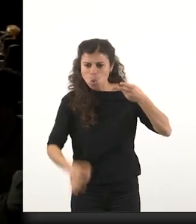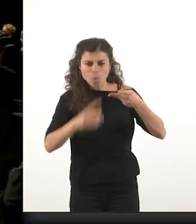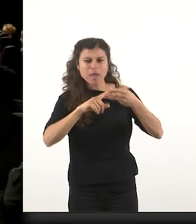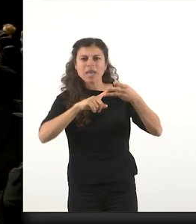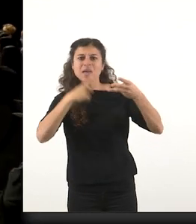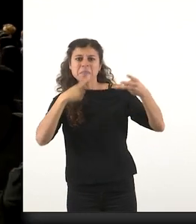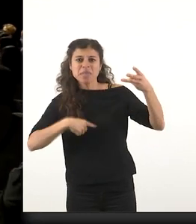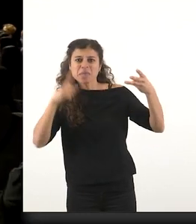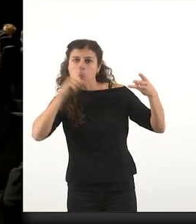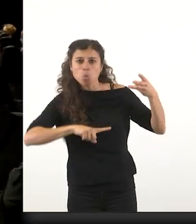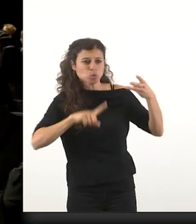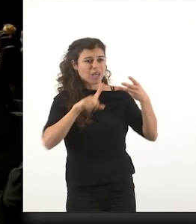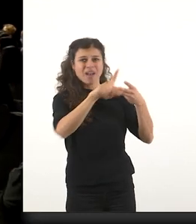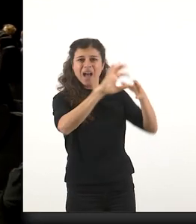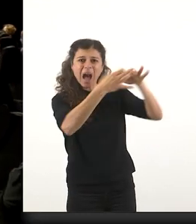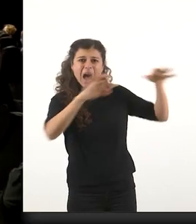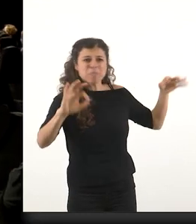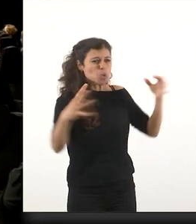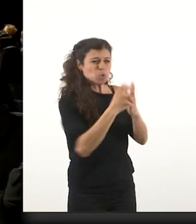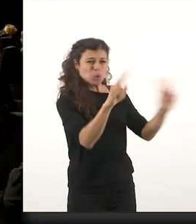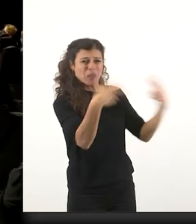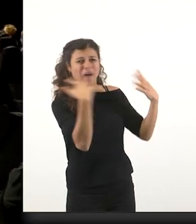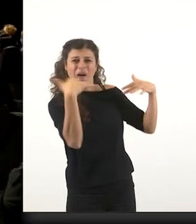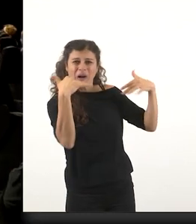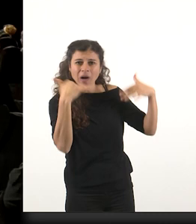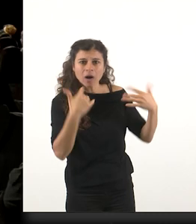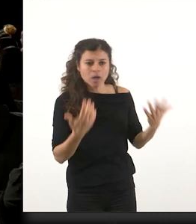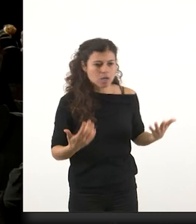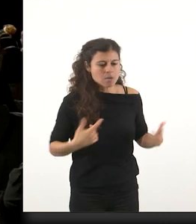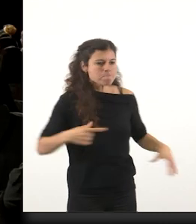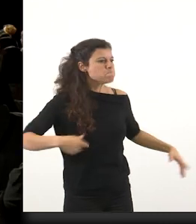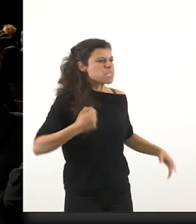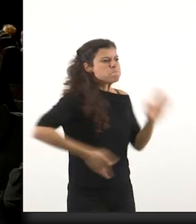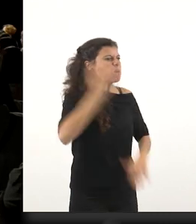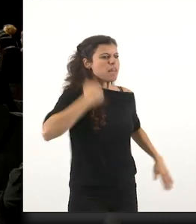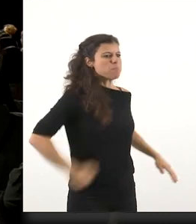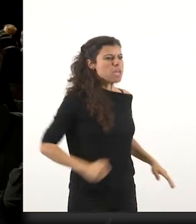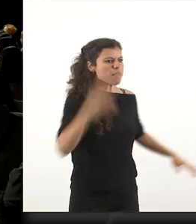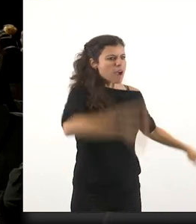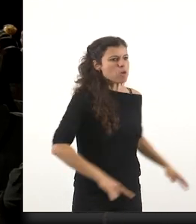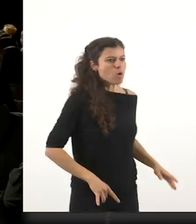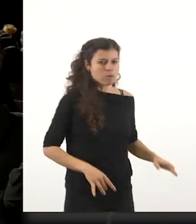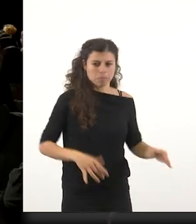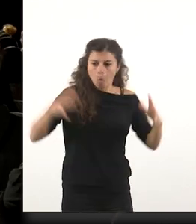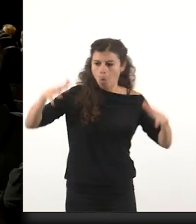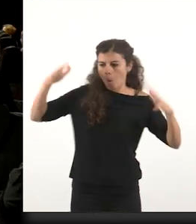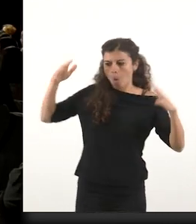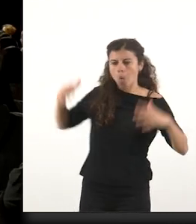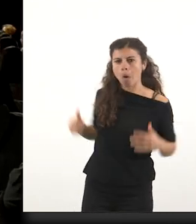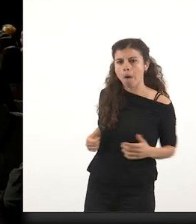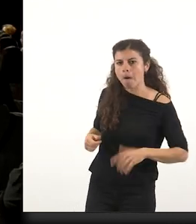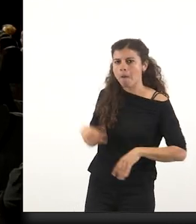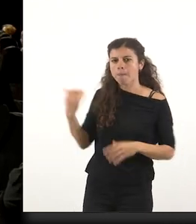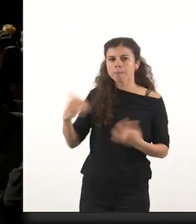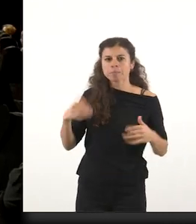coro. Yo no sé cómo queréis que reaccione, que diga sociedad. Soy una puta, vete a la mierda, cabrón. ¡Vete a la mierda! Digo, la novia de